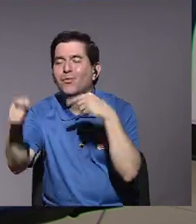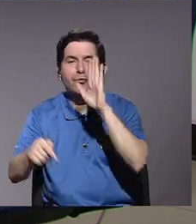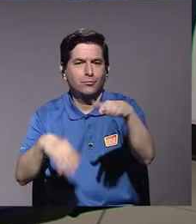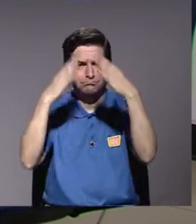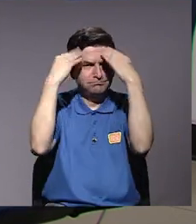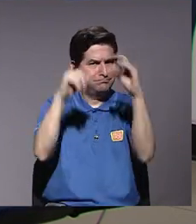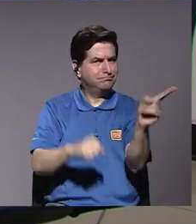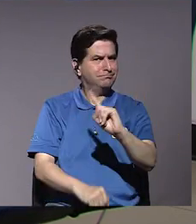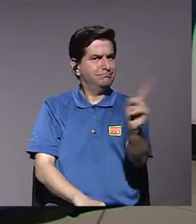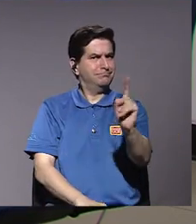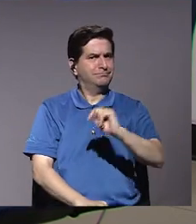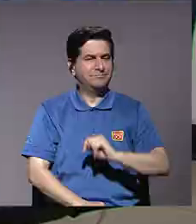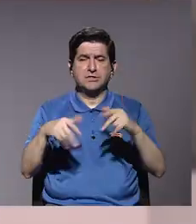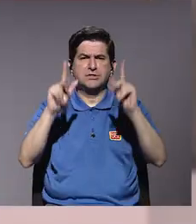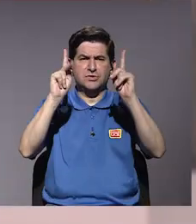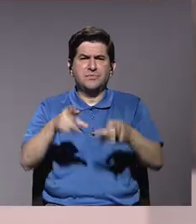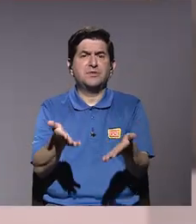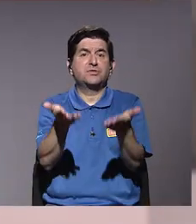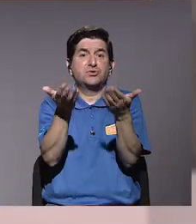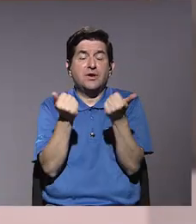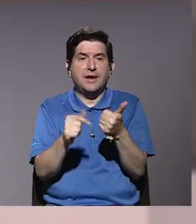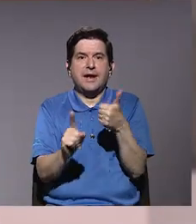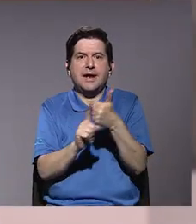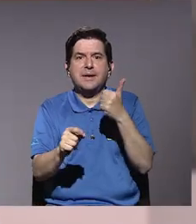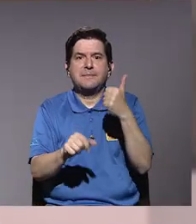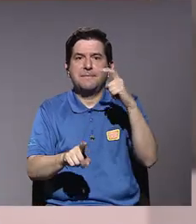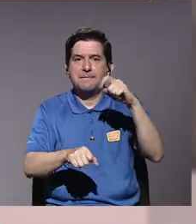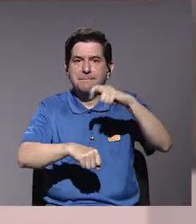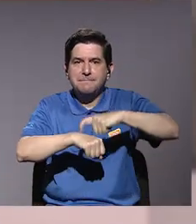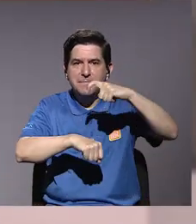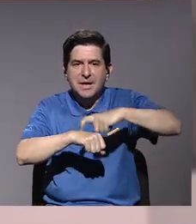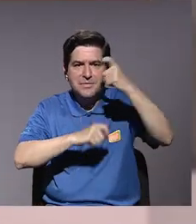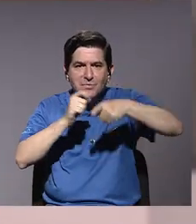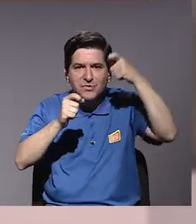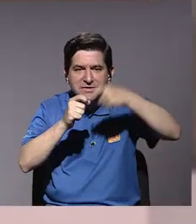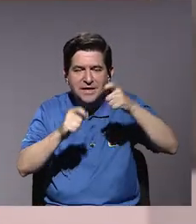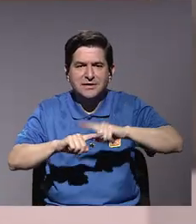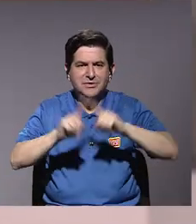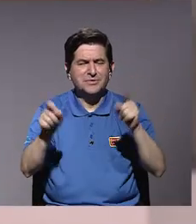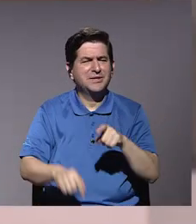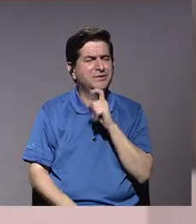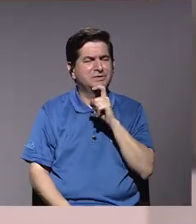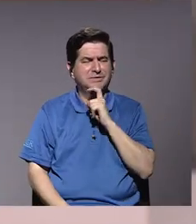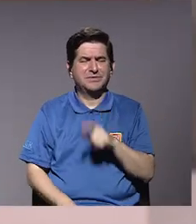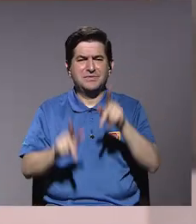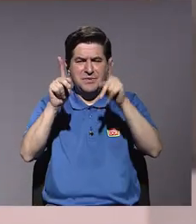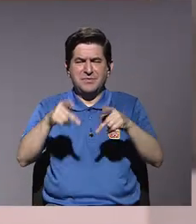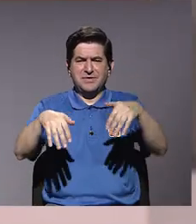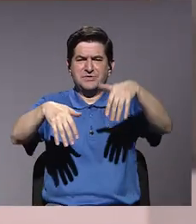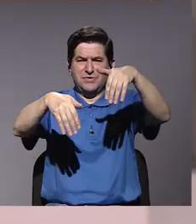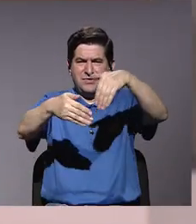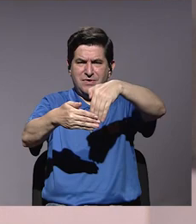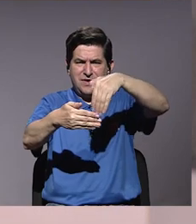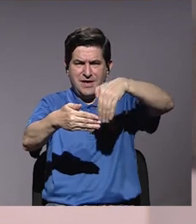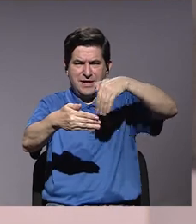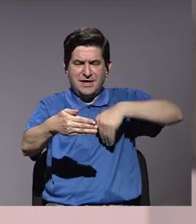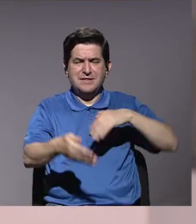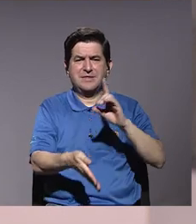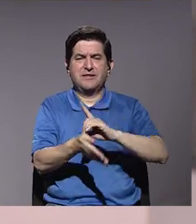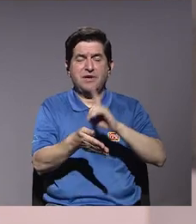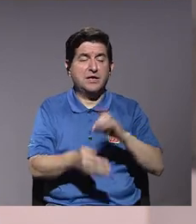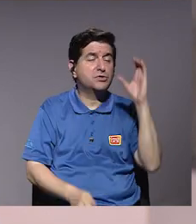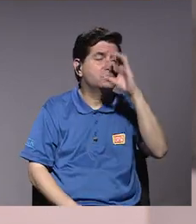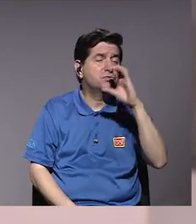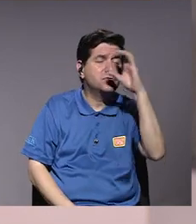andar divulgando sus datos. Generalmente la gente lo quiere en el mismo momento, Pero eso cuesta mucho porque el personal de registros